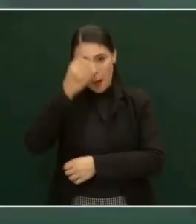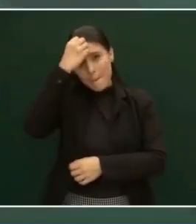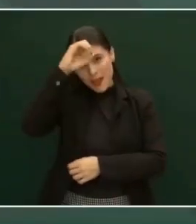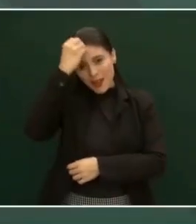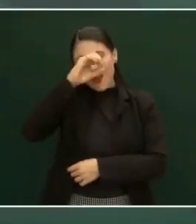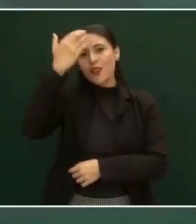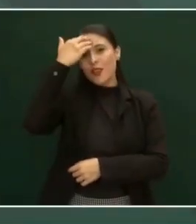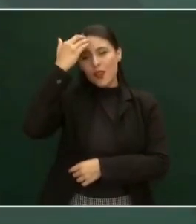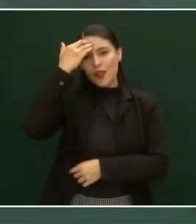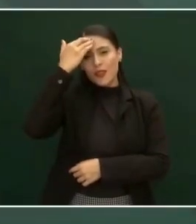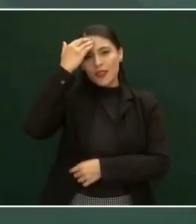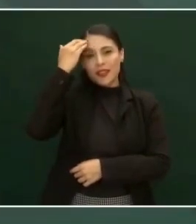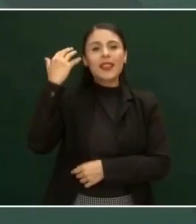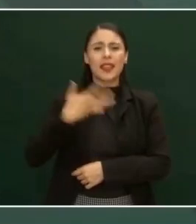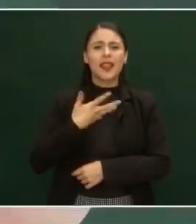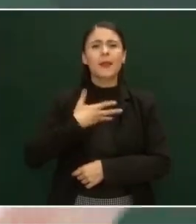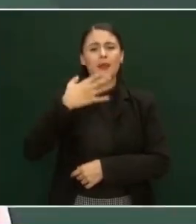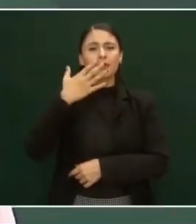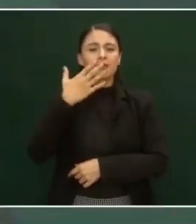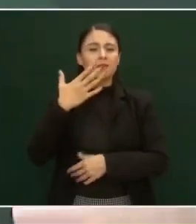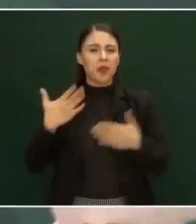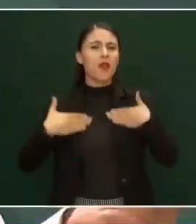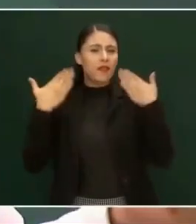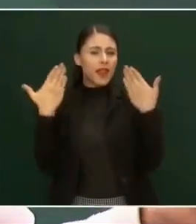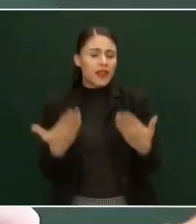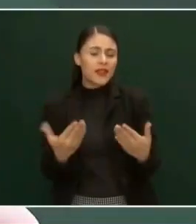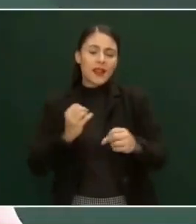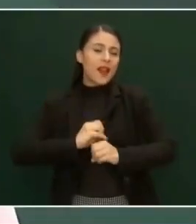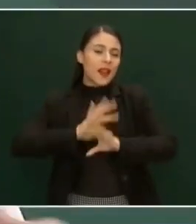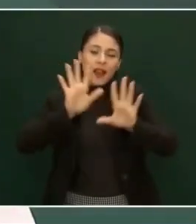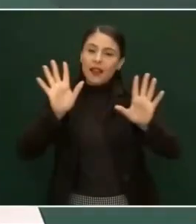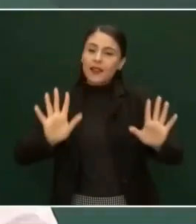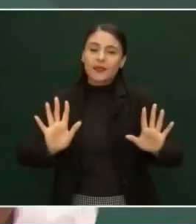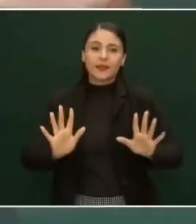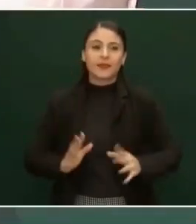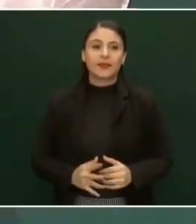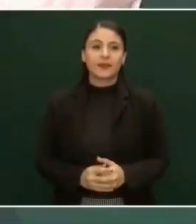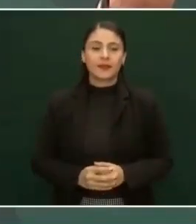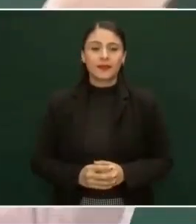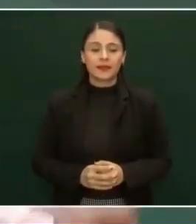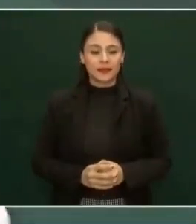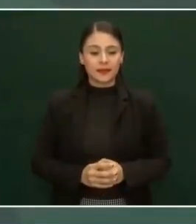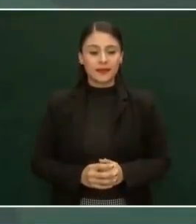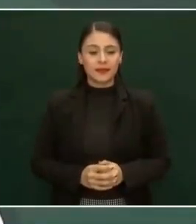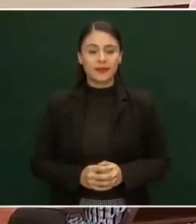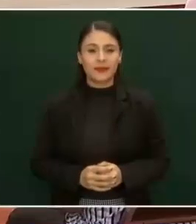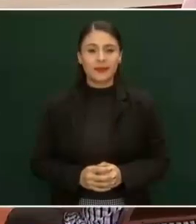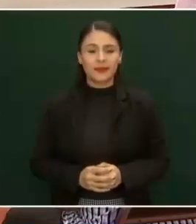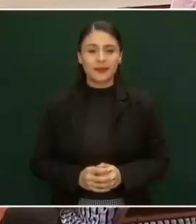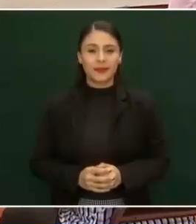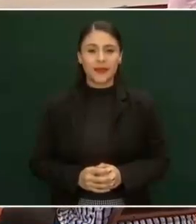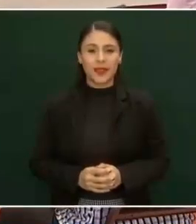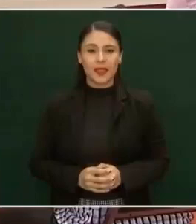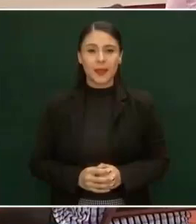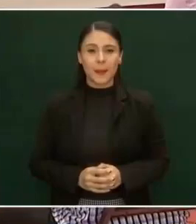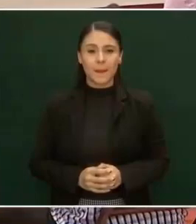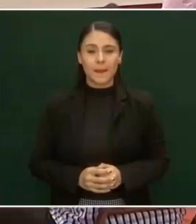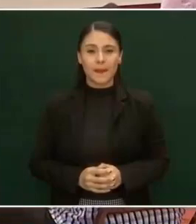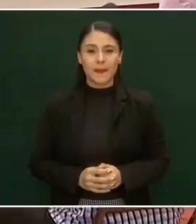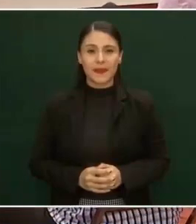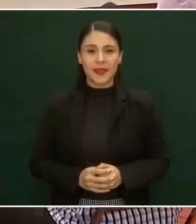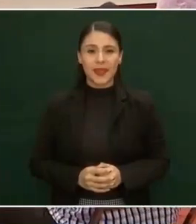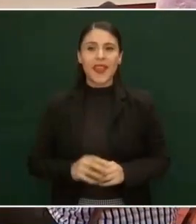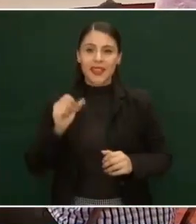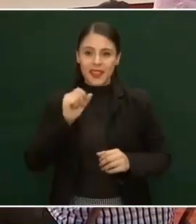y tenemos confianza en procesos de baile desde luego hablábamos de las